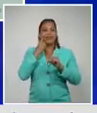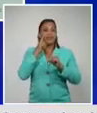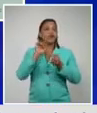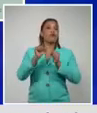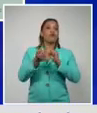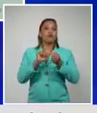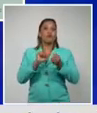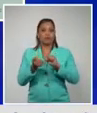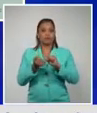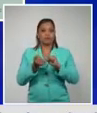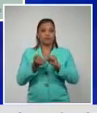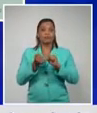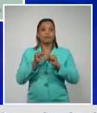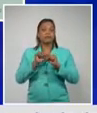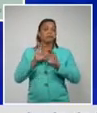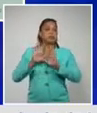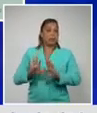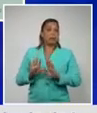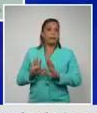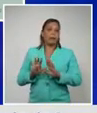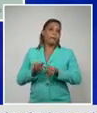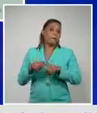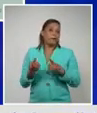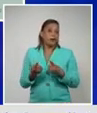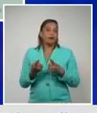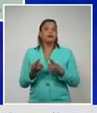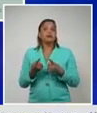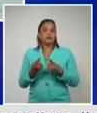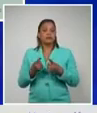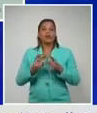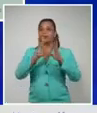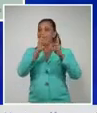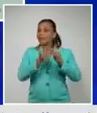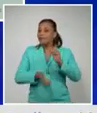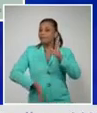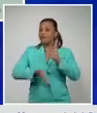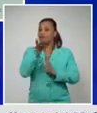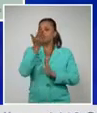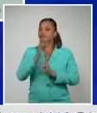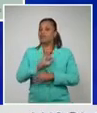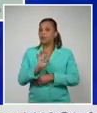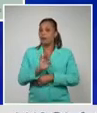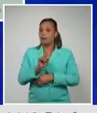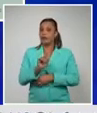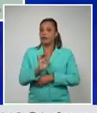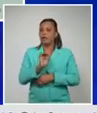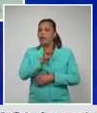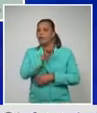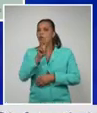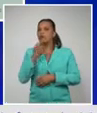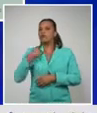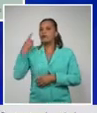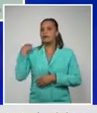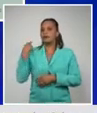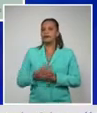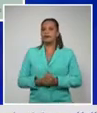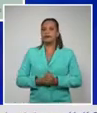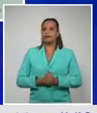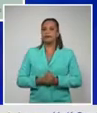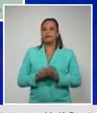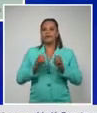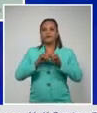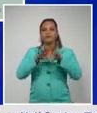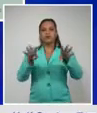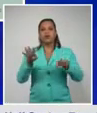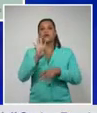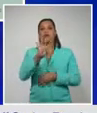pandemia. Hay que esperar porque todavía tiene una cifra elevada. 12 casos ayer, dispersos en